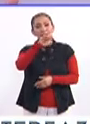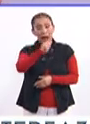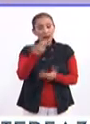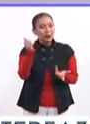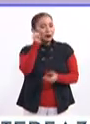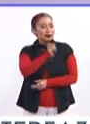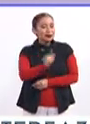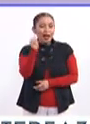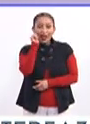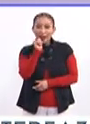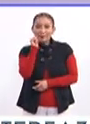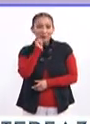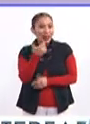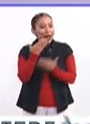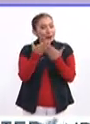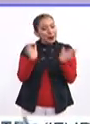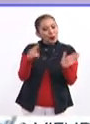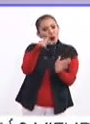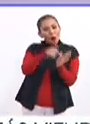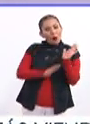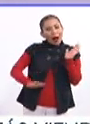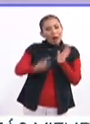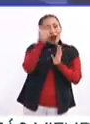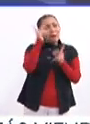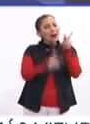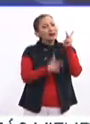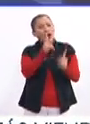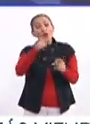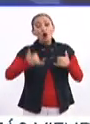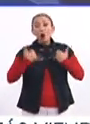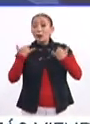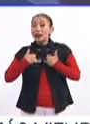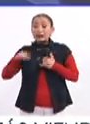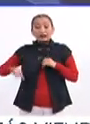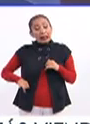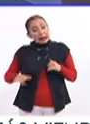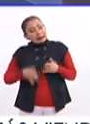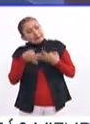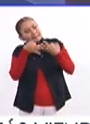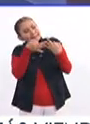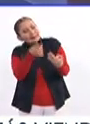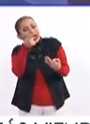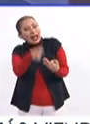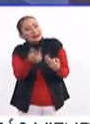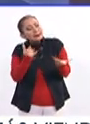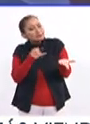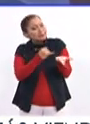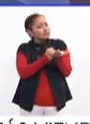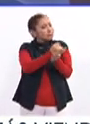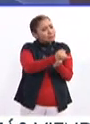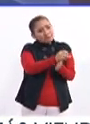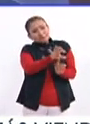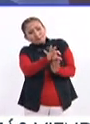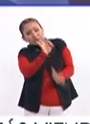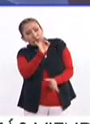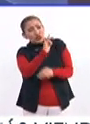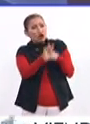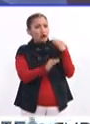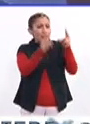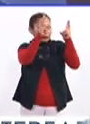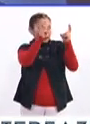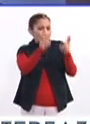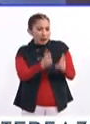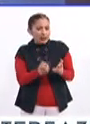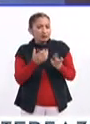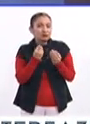y que como siempre abrimos este espacio para poder platicar con jóvenes interesados precisamente en la democracia y en todos estos